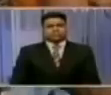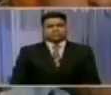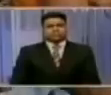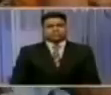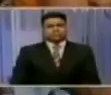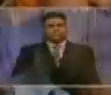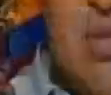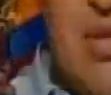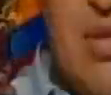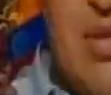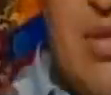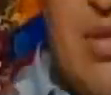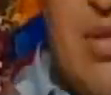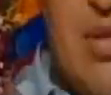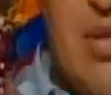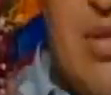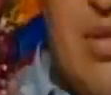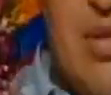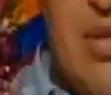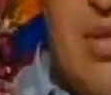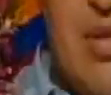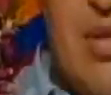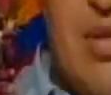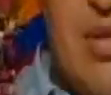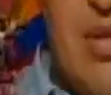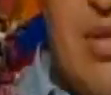Cuando aquí se había atendido